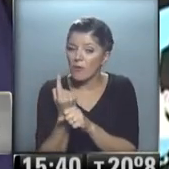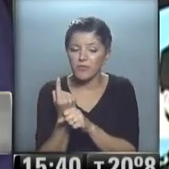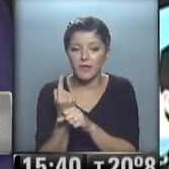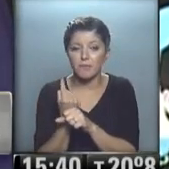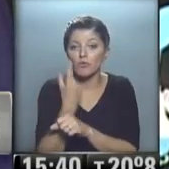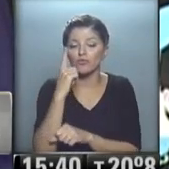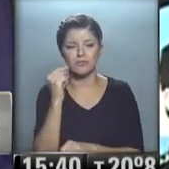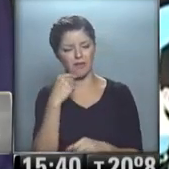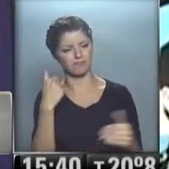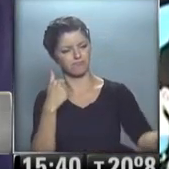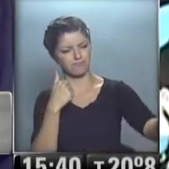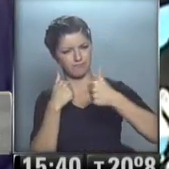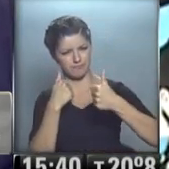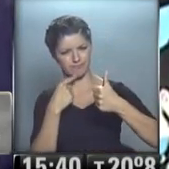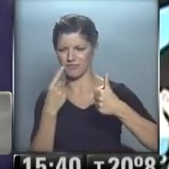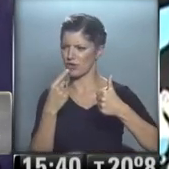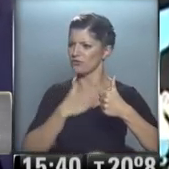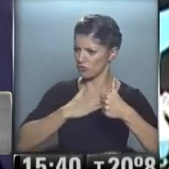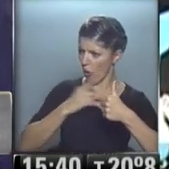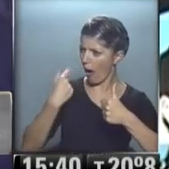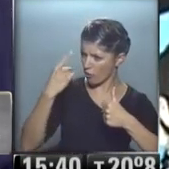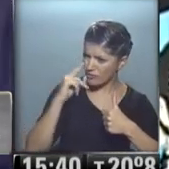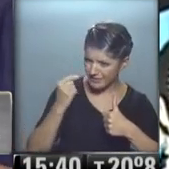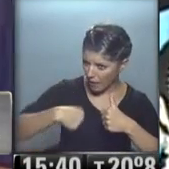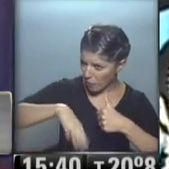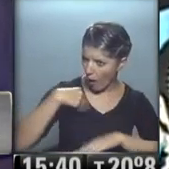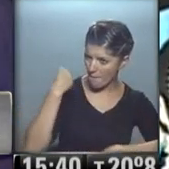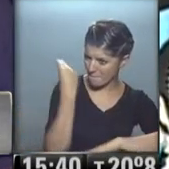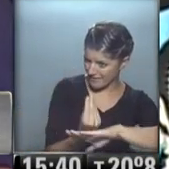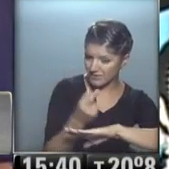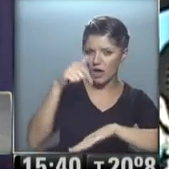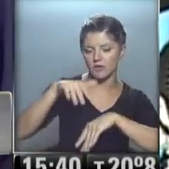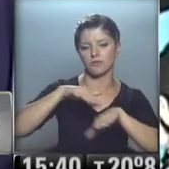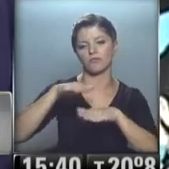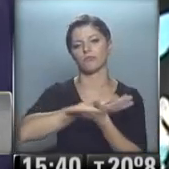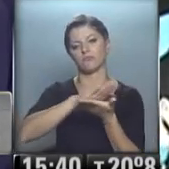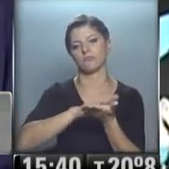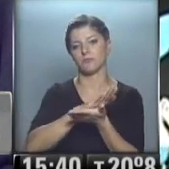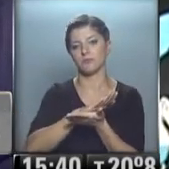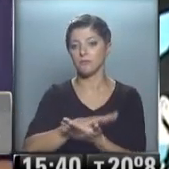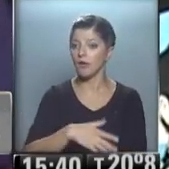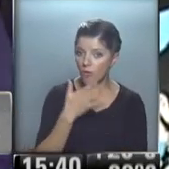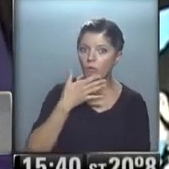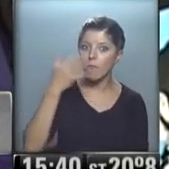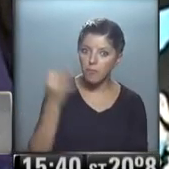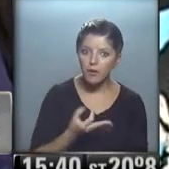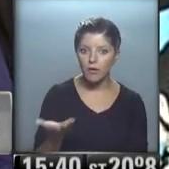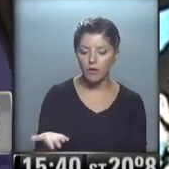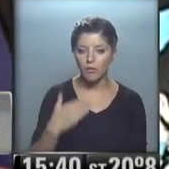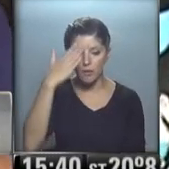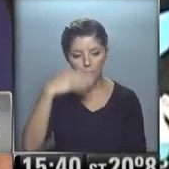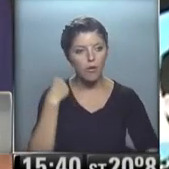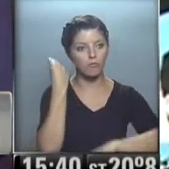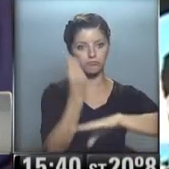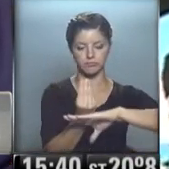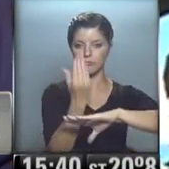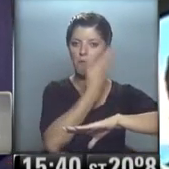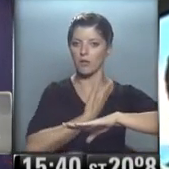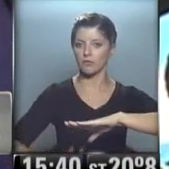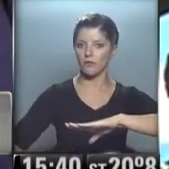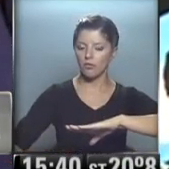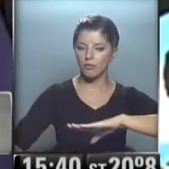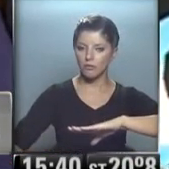se acercó y dijo, si algún día soy presidente, le voy a resolver el problema. Y cumplió. Cuando fue presidente, se asumió la